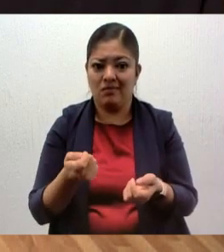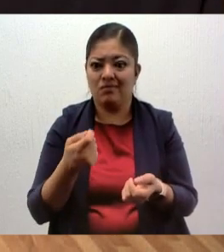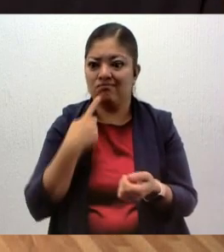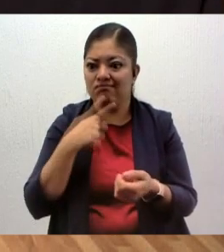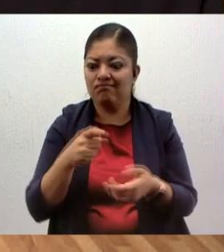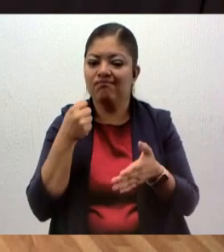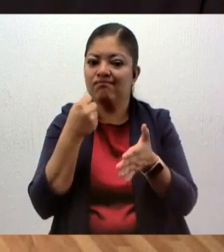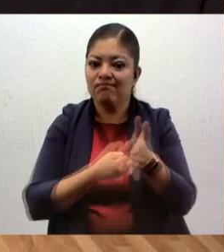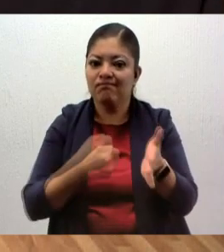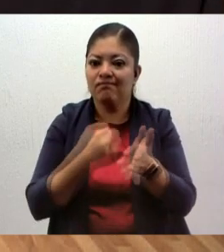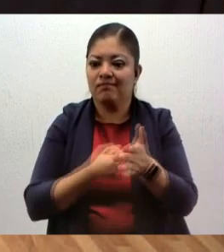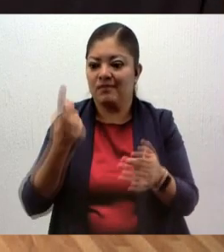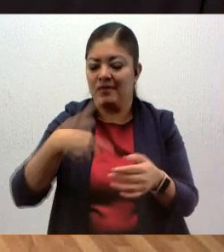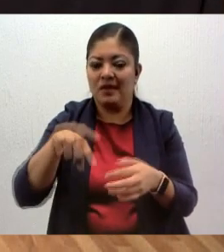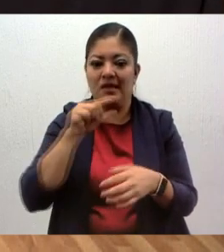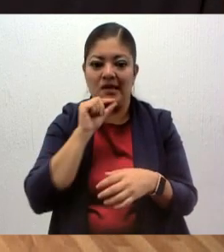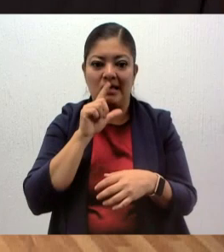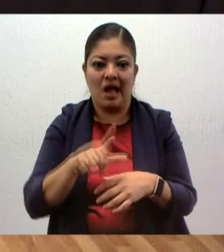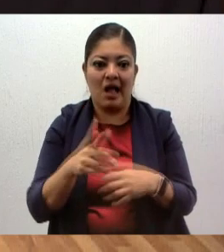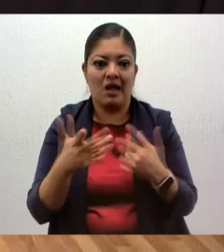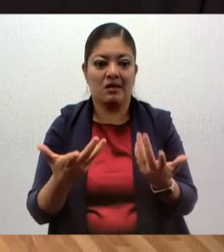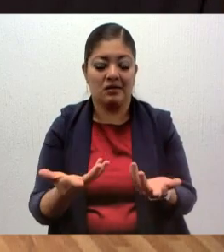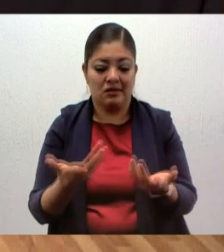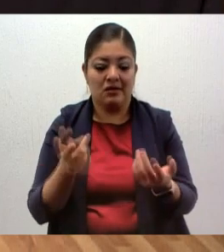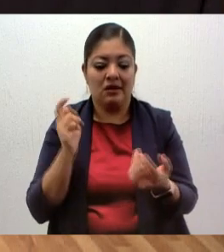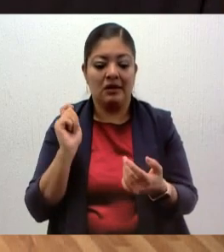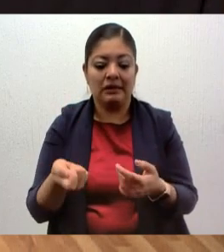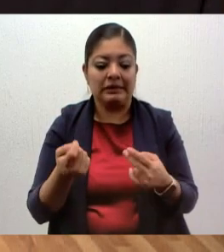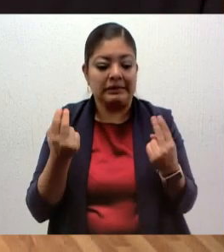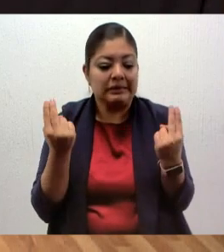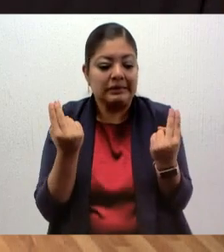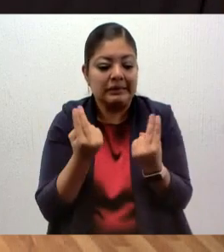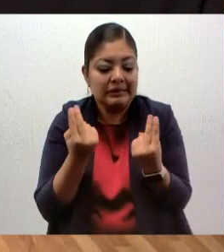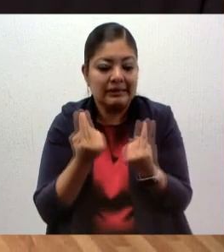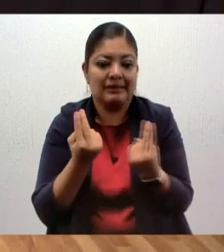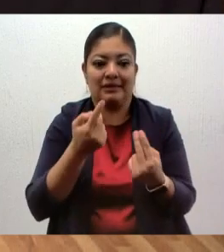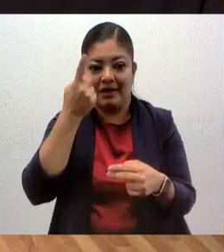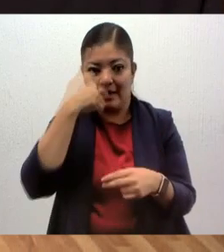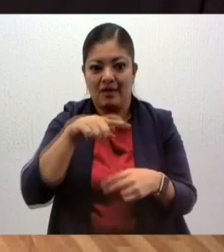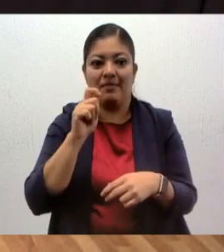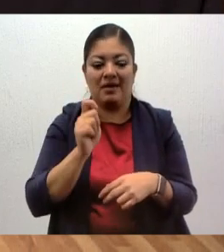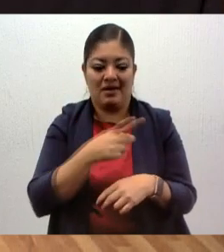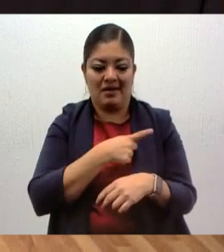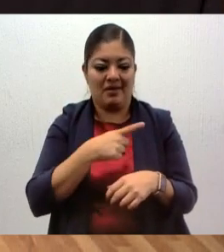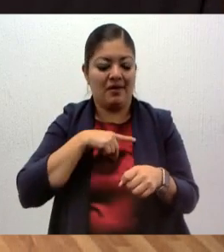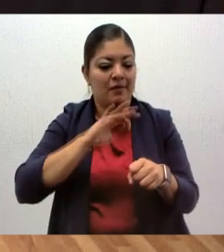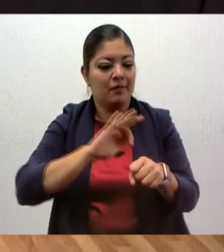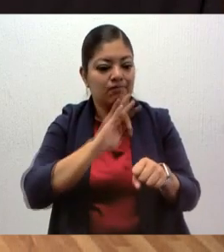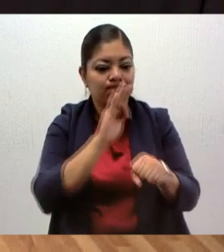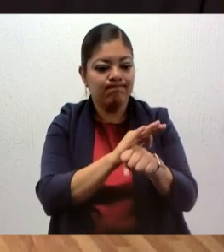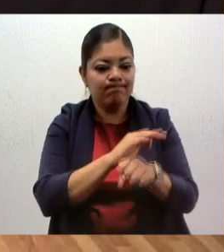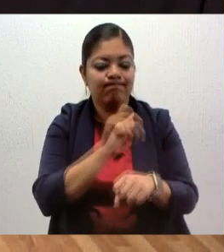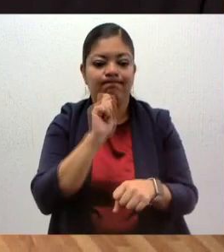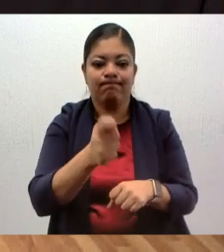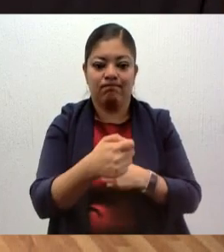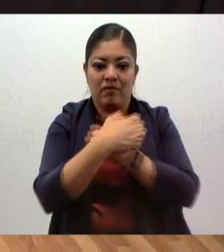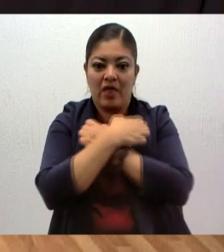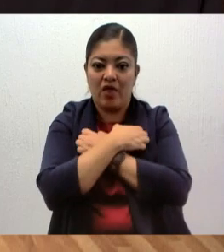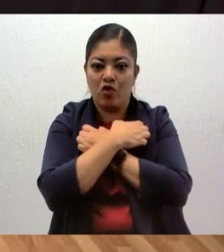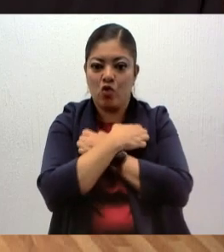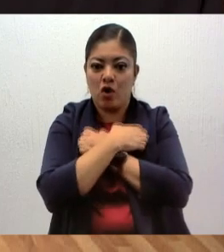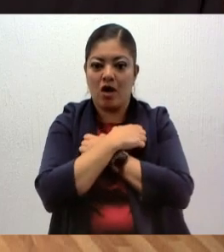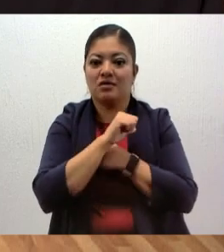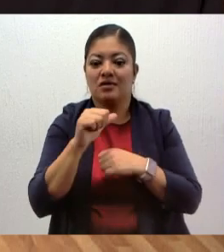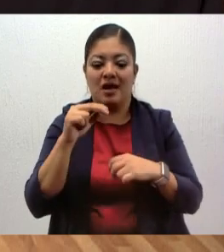jalicienses que es necesario garantizar la educación a nivel medio